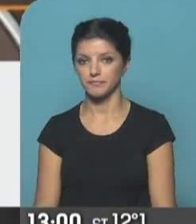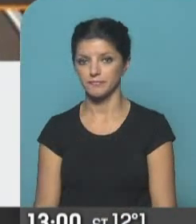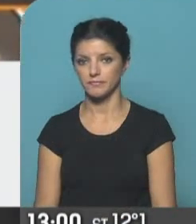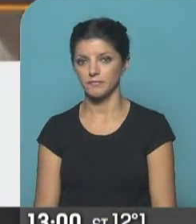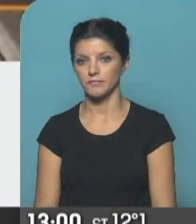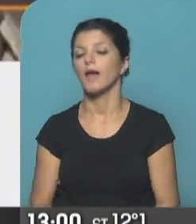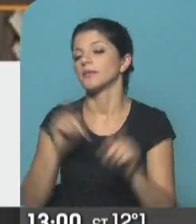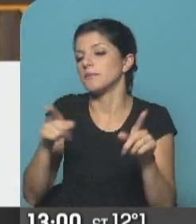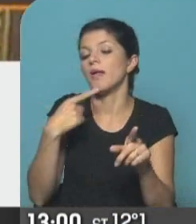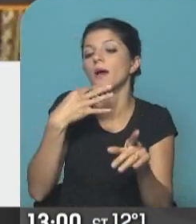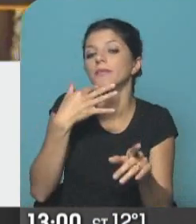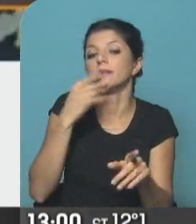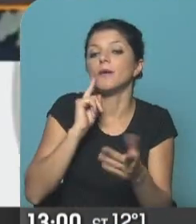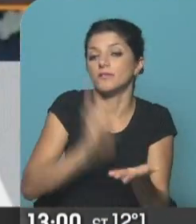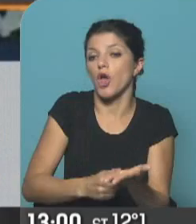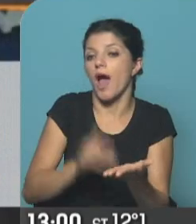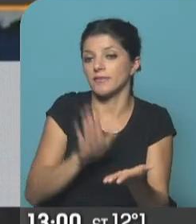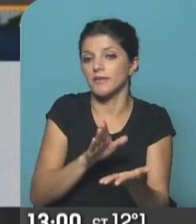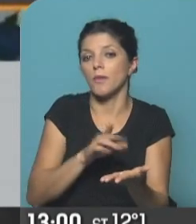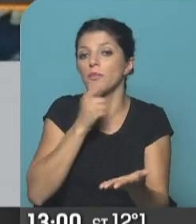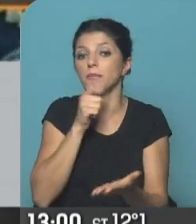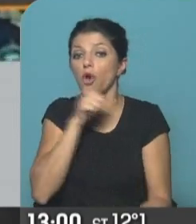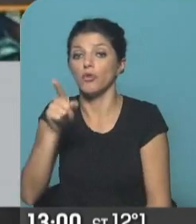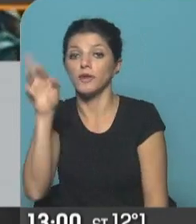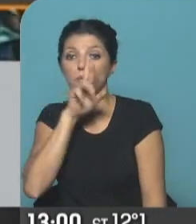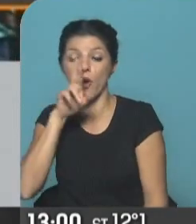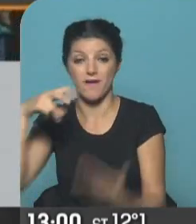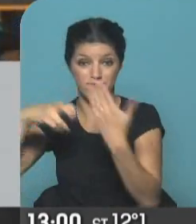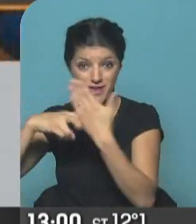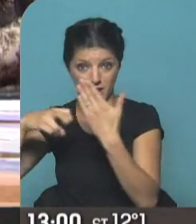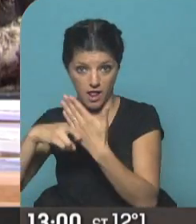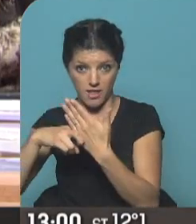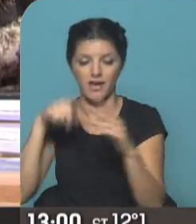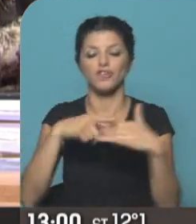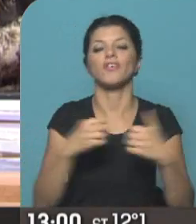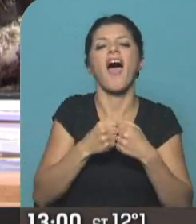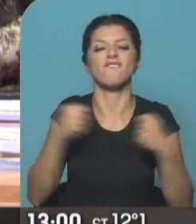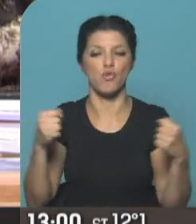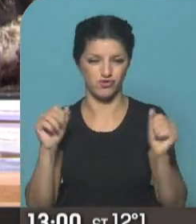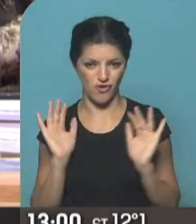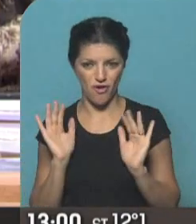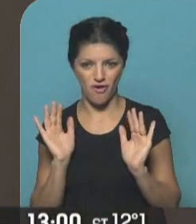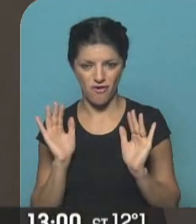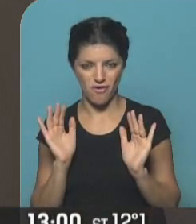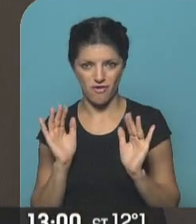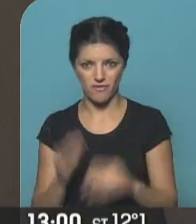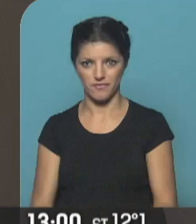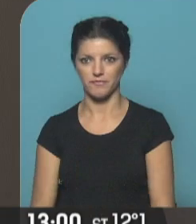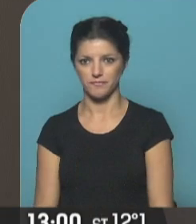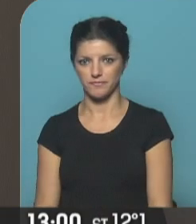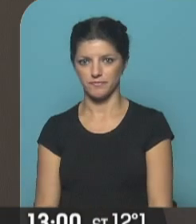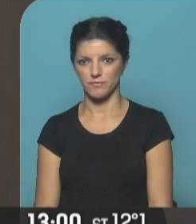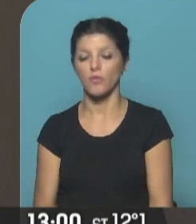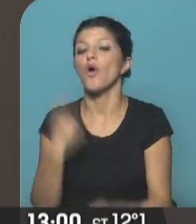tipo de medidas como la que han tomado contra la fiscal, que me parece que son esos abusos que se cometen cuando no se tiene el control de